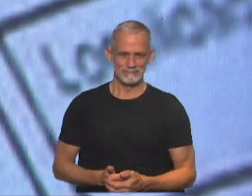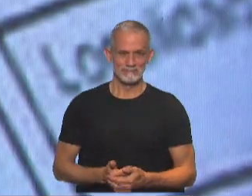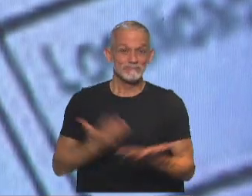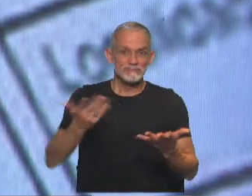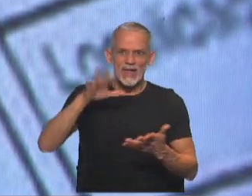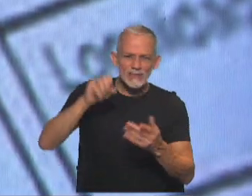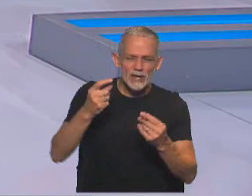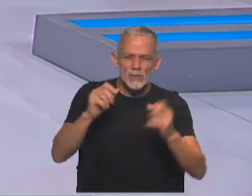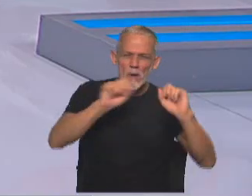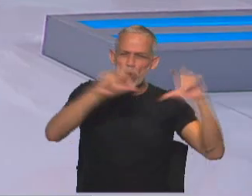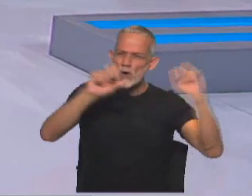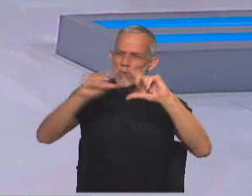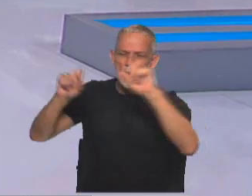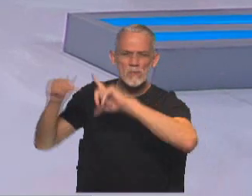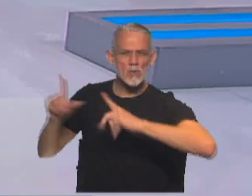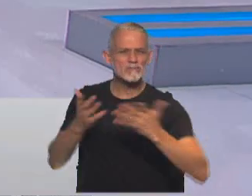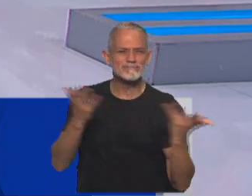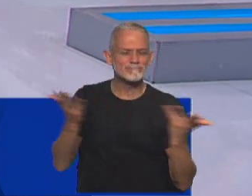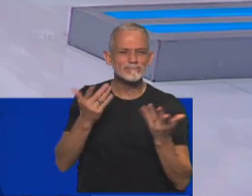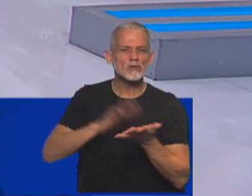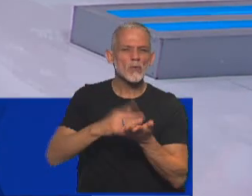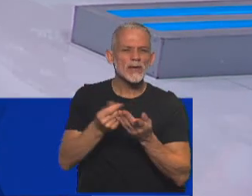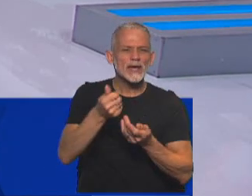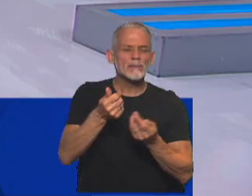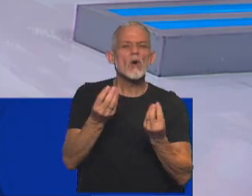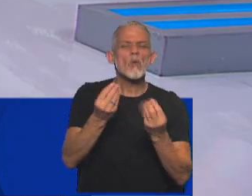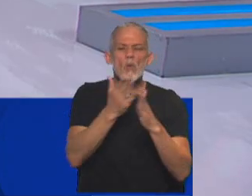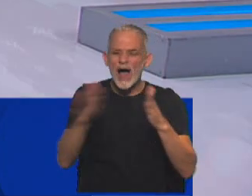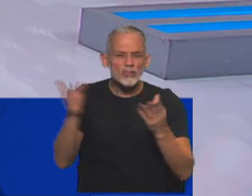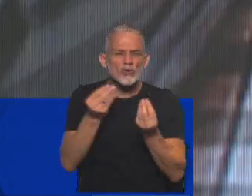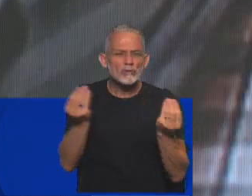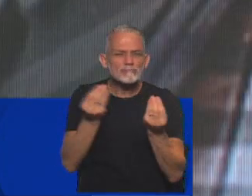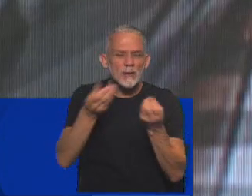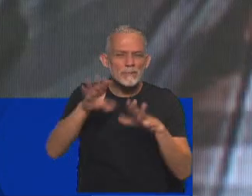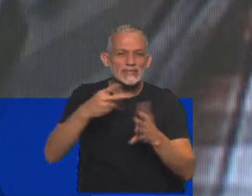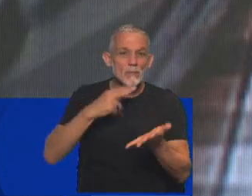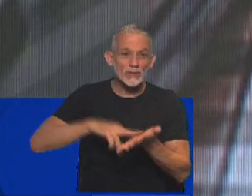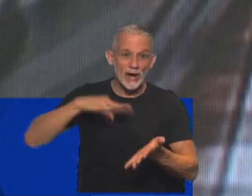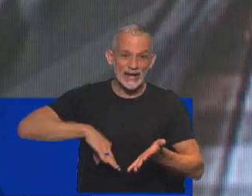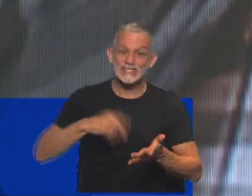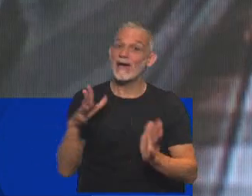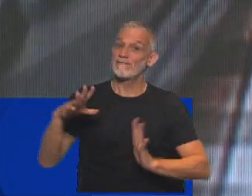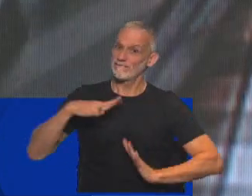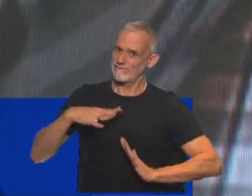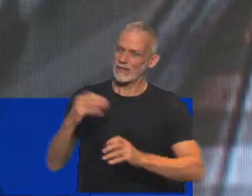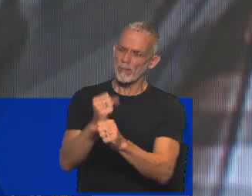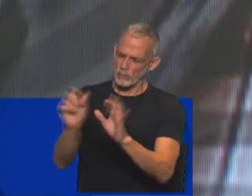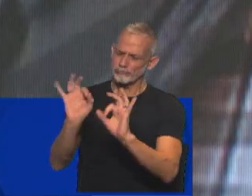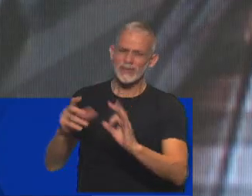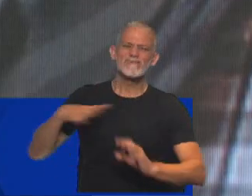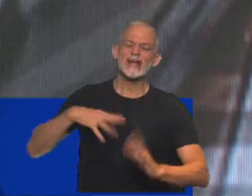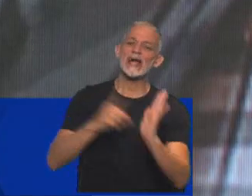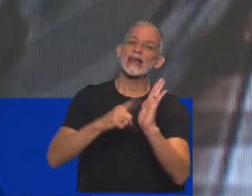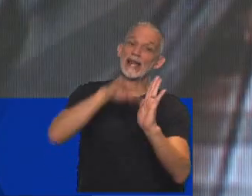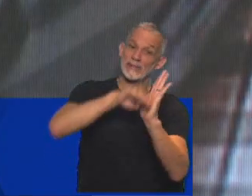trajiste una serie de placas, a ver, que tienen que ver con la aplicación. ¿A partir de cuándo se aplica? Bueno, está faltando la reglamentación y ahí lo que siempre hay que entender